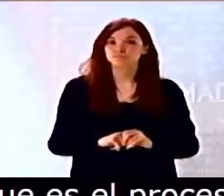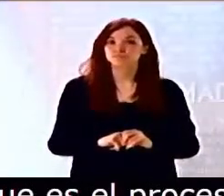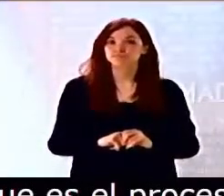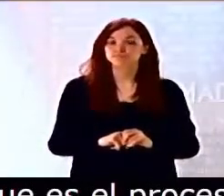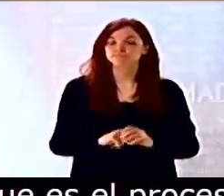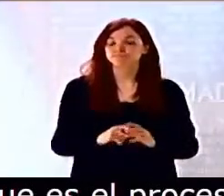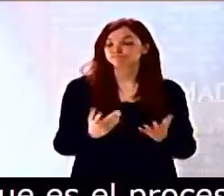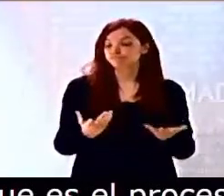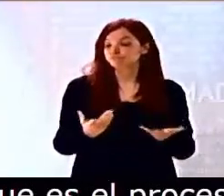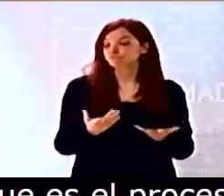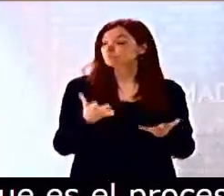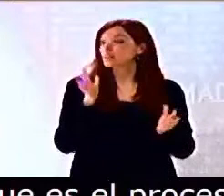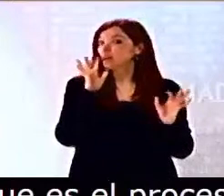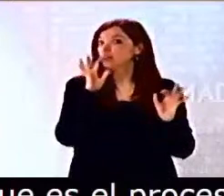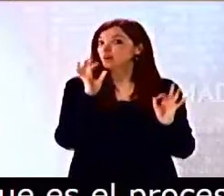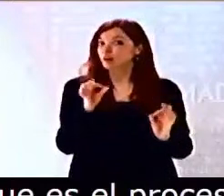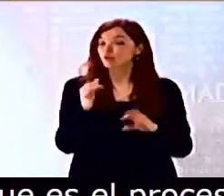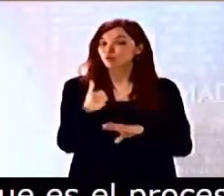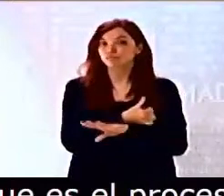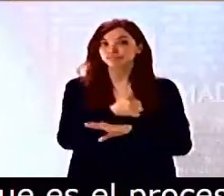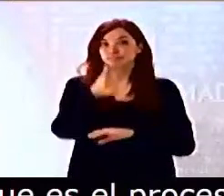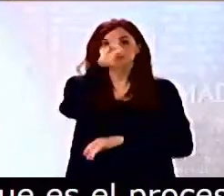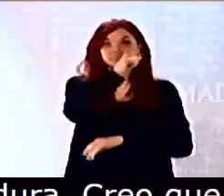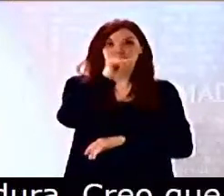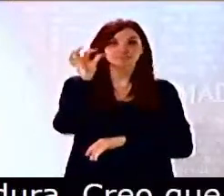Creo que los extremeños y las extremeñas nos tenemos que felicitar